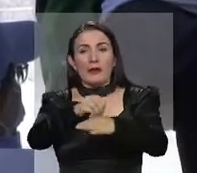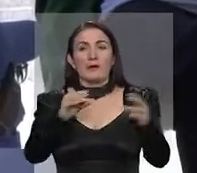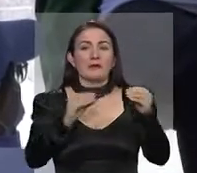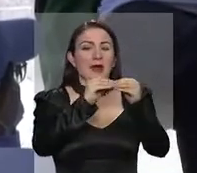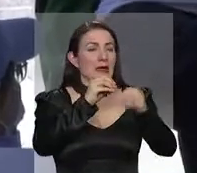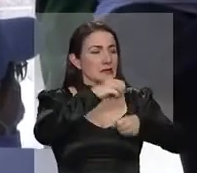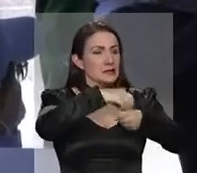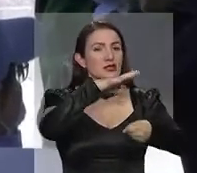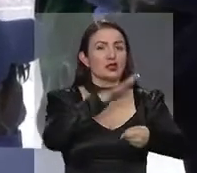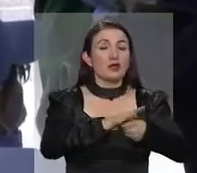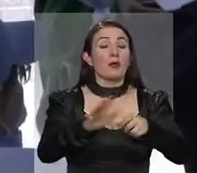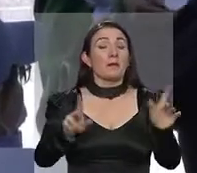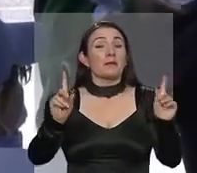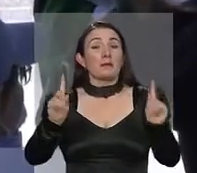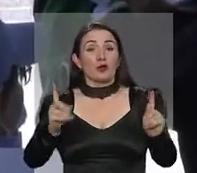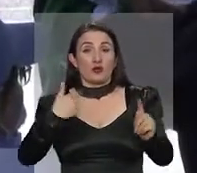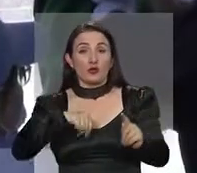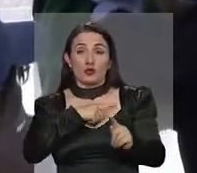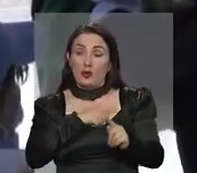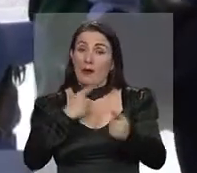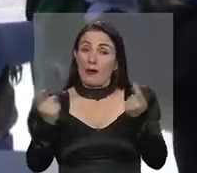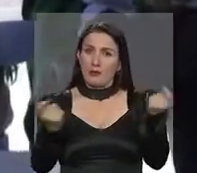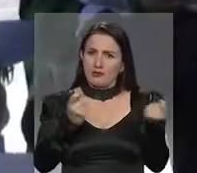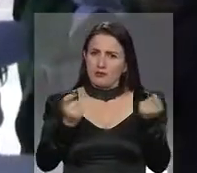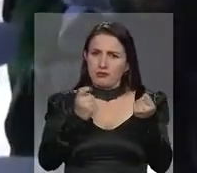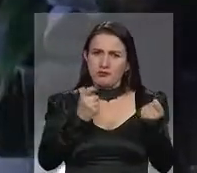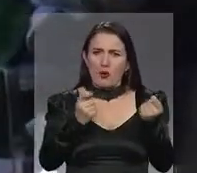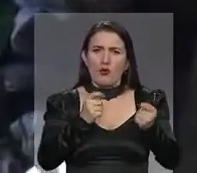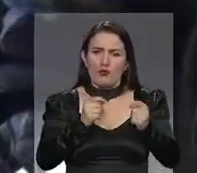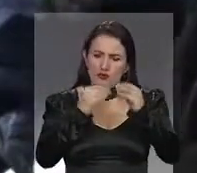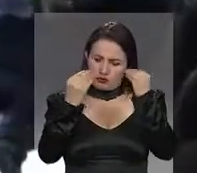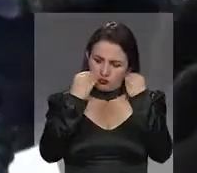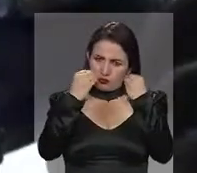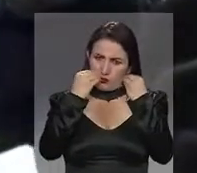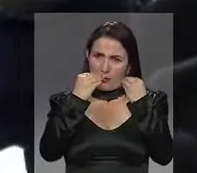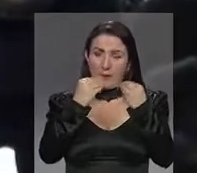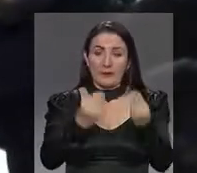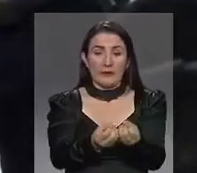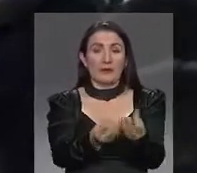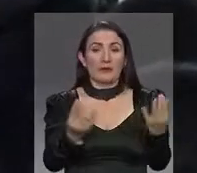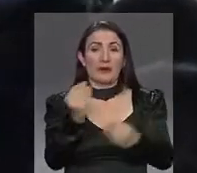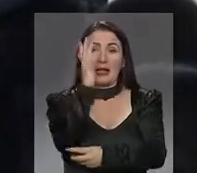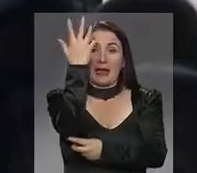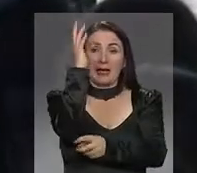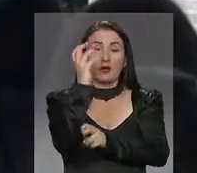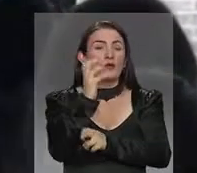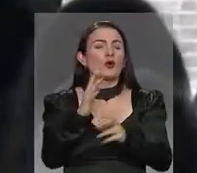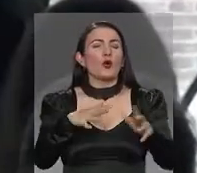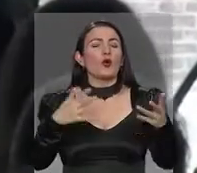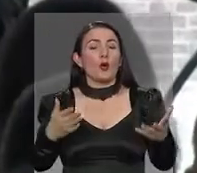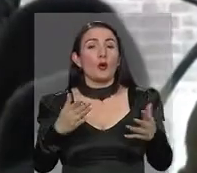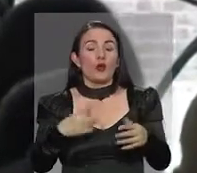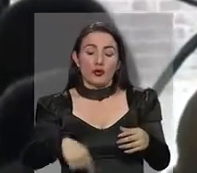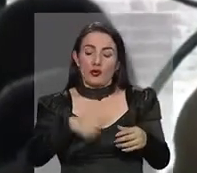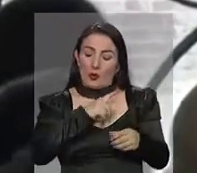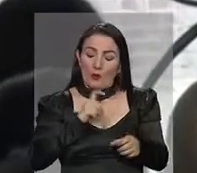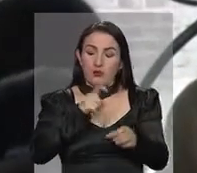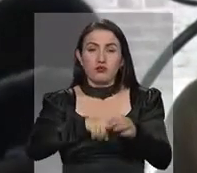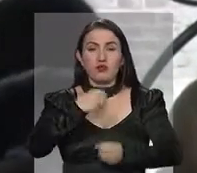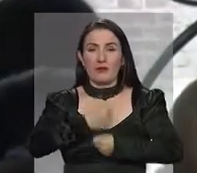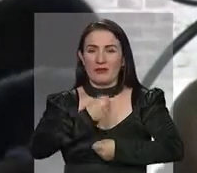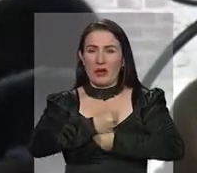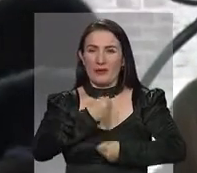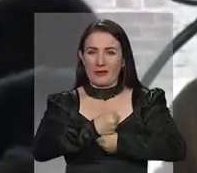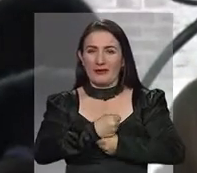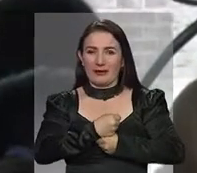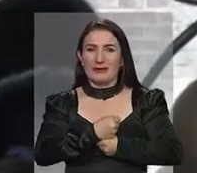con el distrito, pero lo que esperamos a través de la maravillosa formación que nos ofrece el Jardín Botánico es que su empleabilidad en el mercado